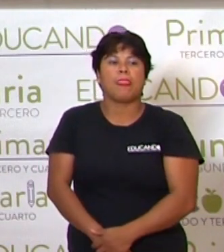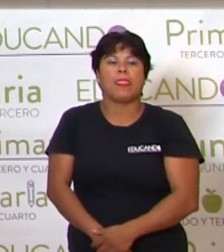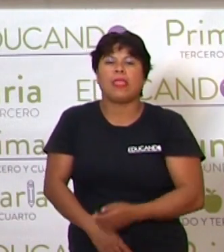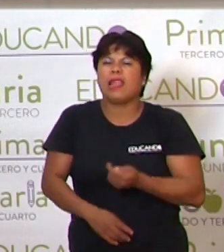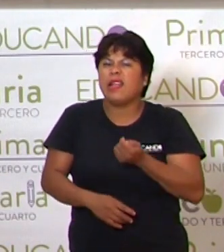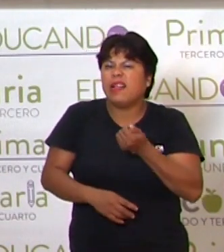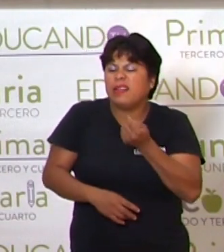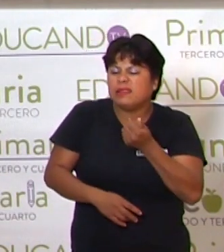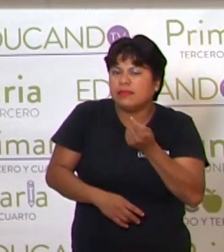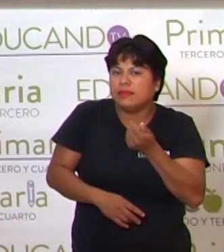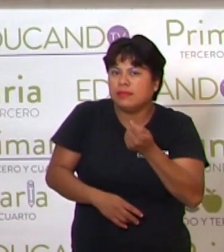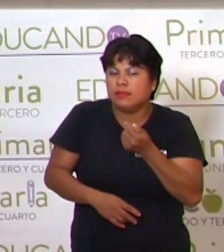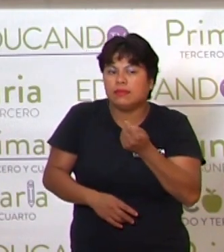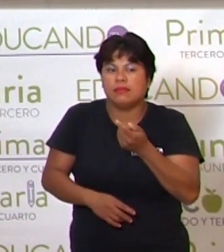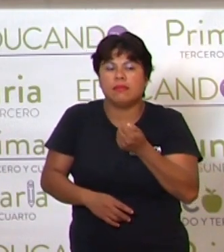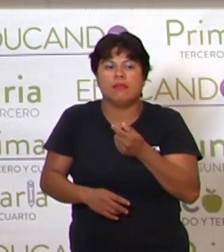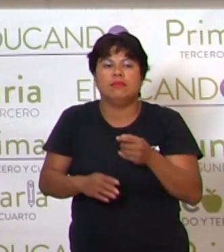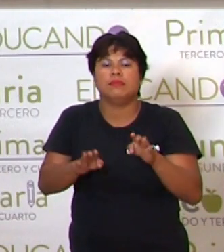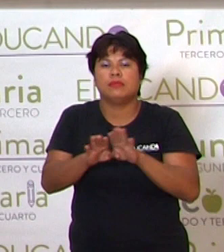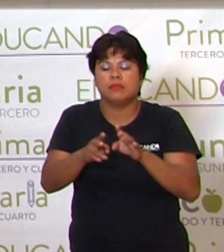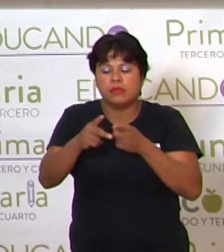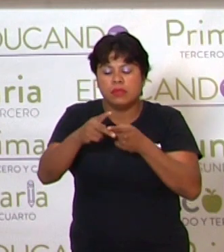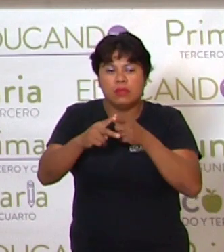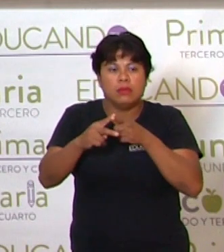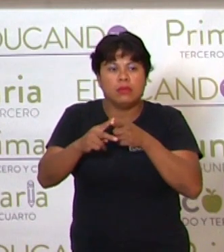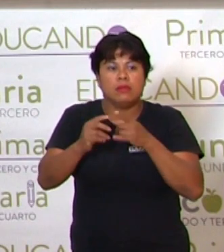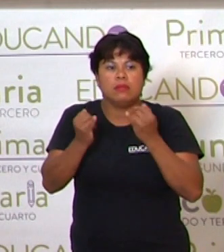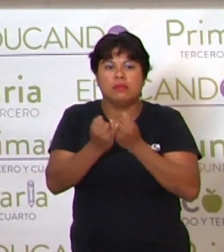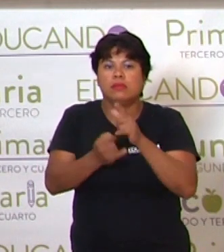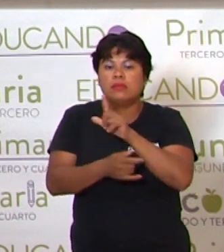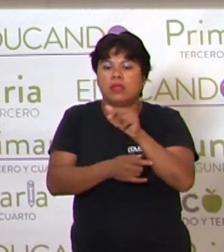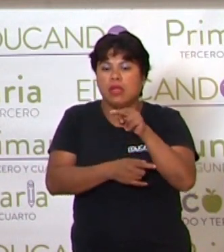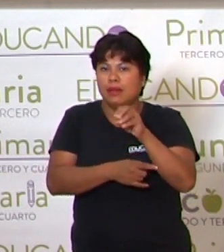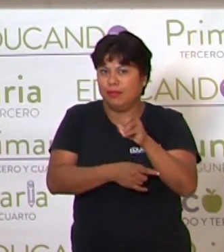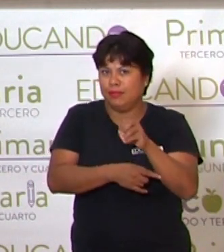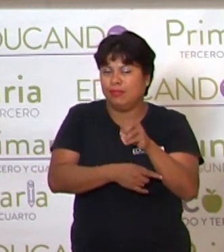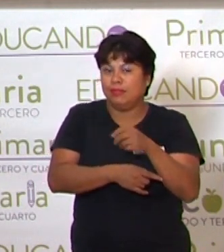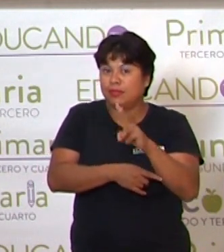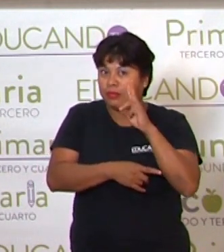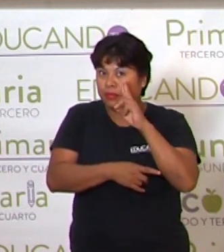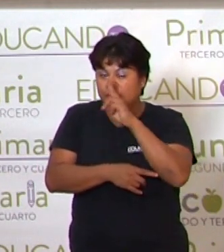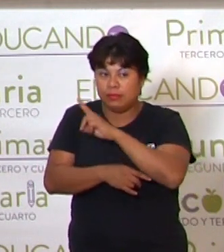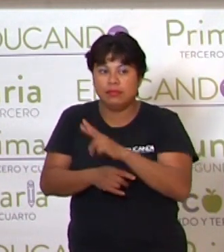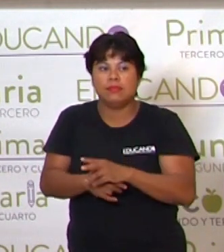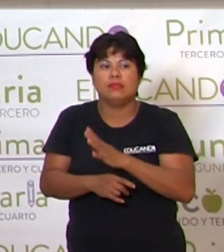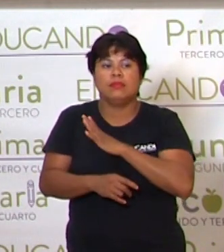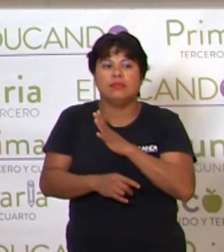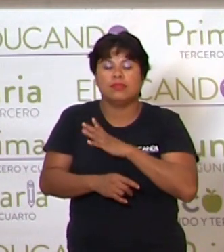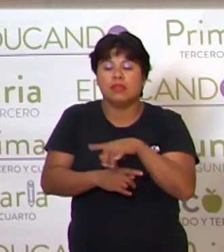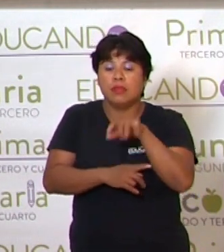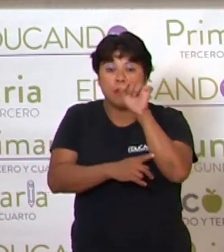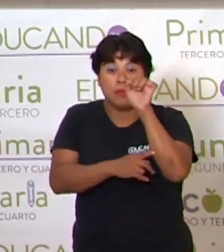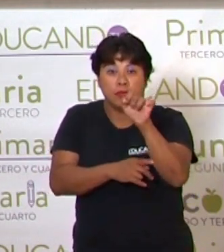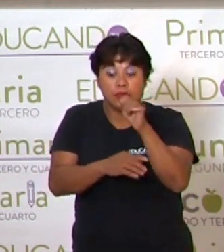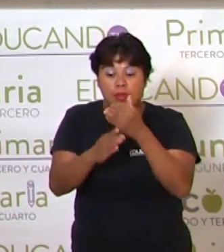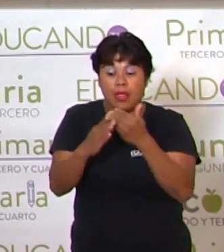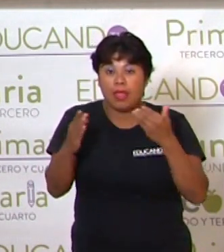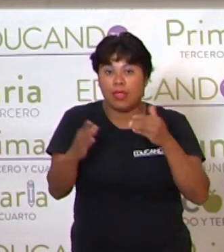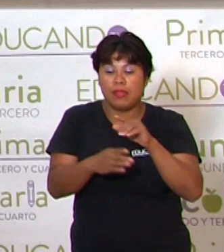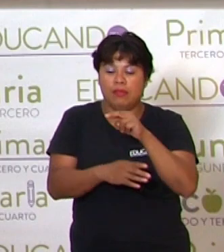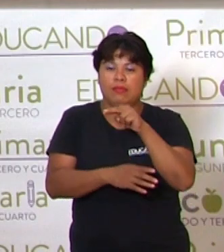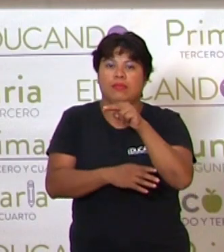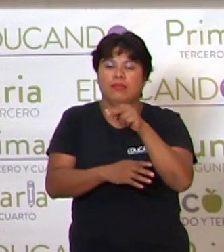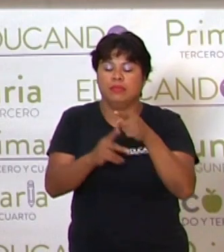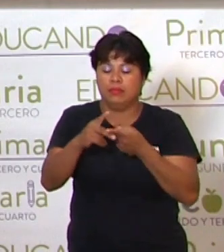Casi, casi es un ángulo llano. Pero date cuenta, está un puntito antes del ángulo